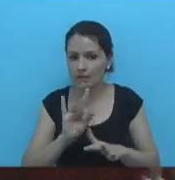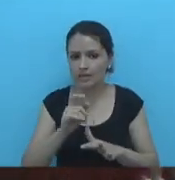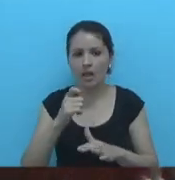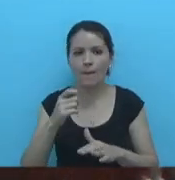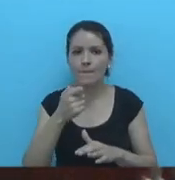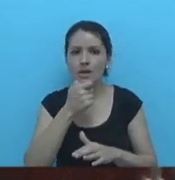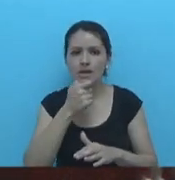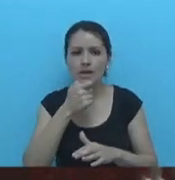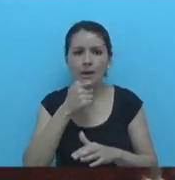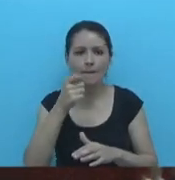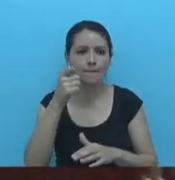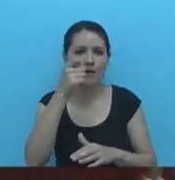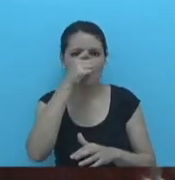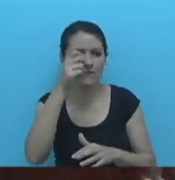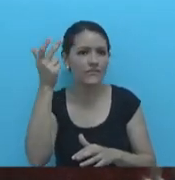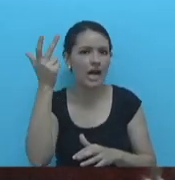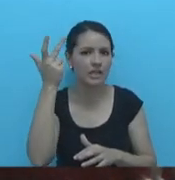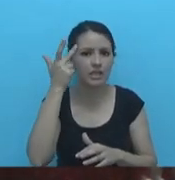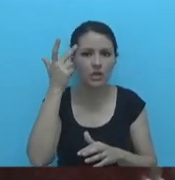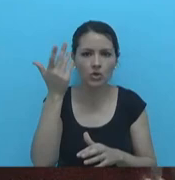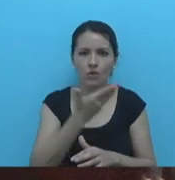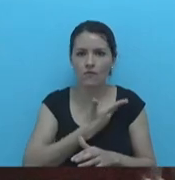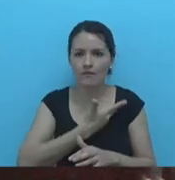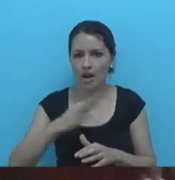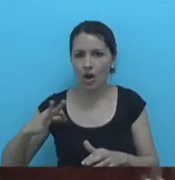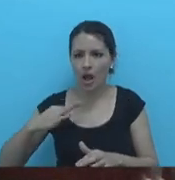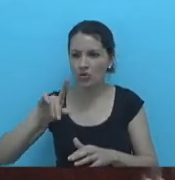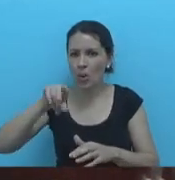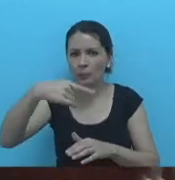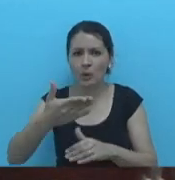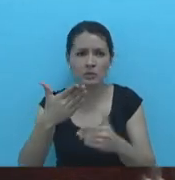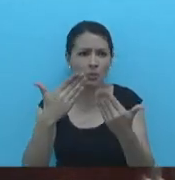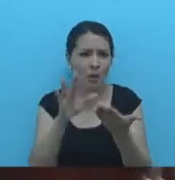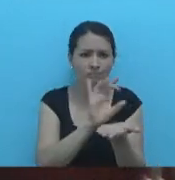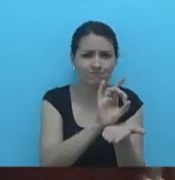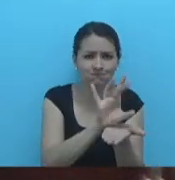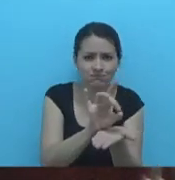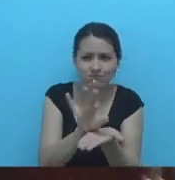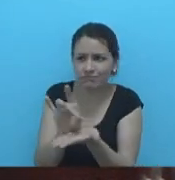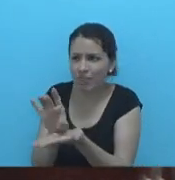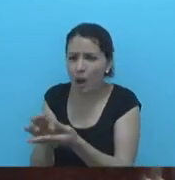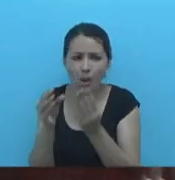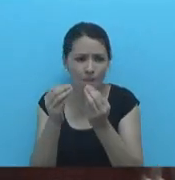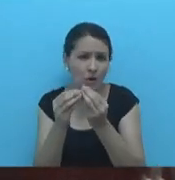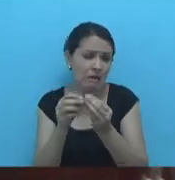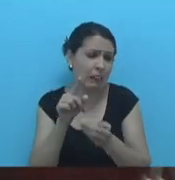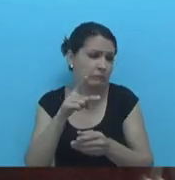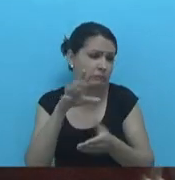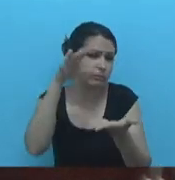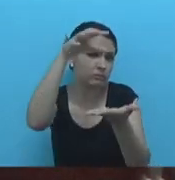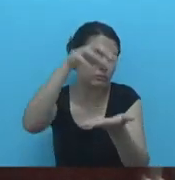año próximo a expensas de cualquier acción judicial, desalojo, al no poder haberse registrado ni